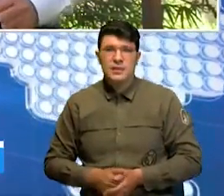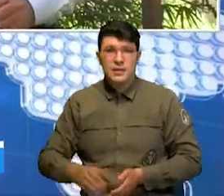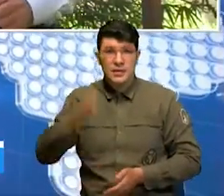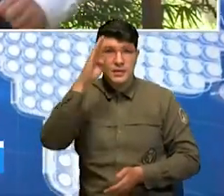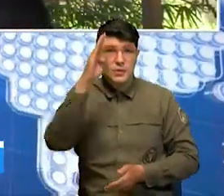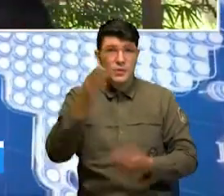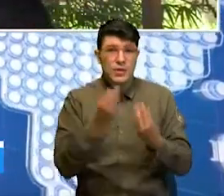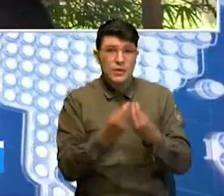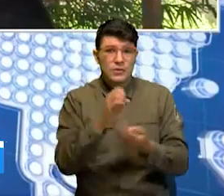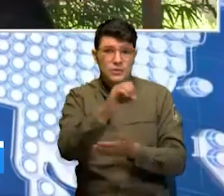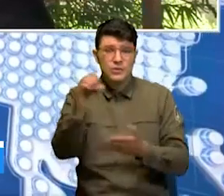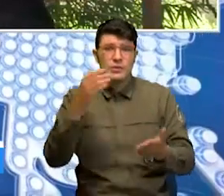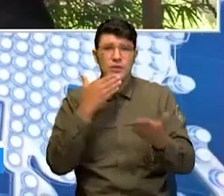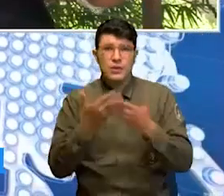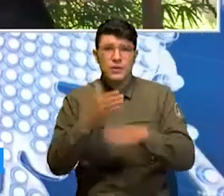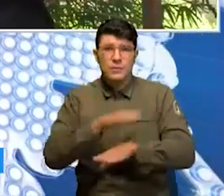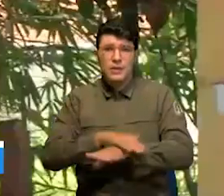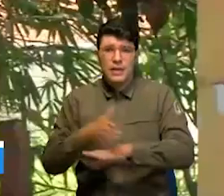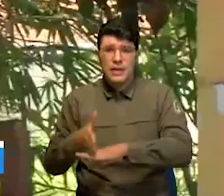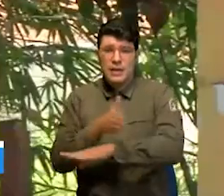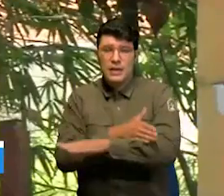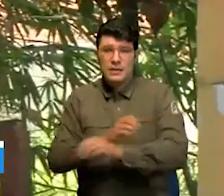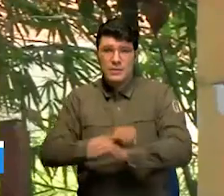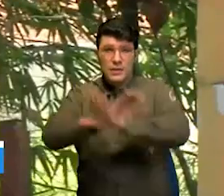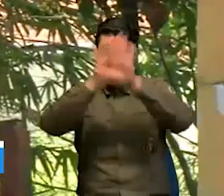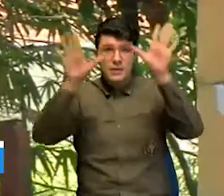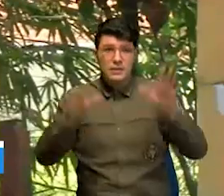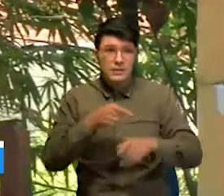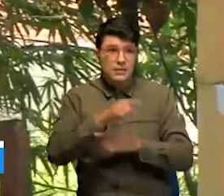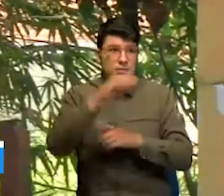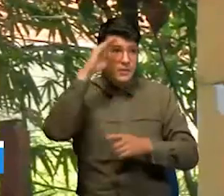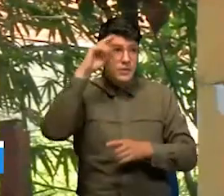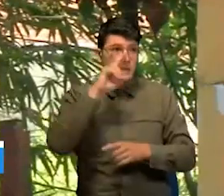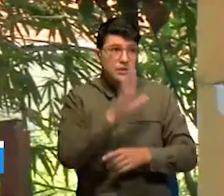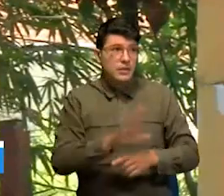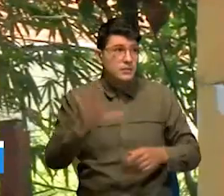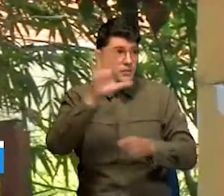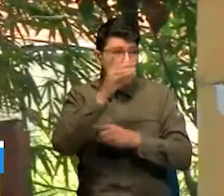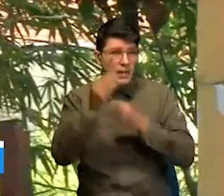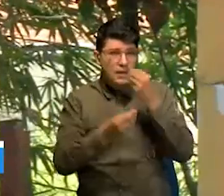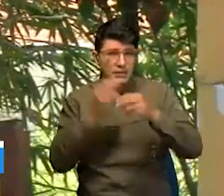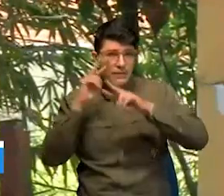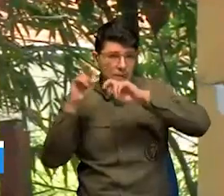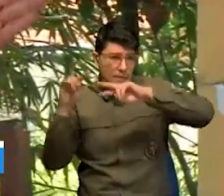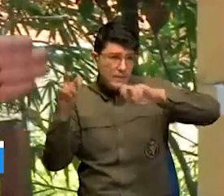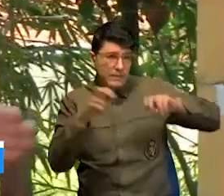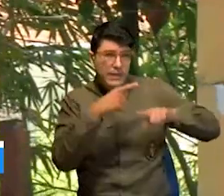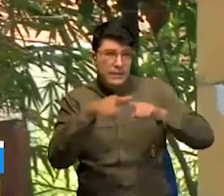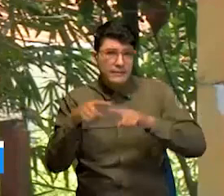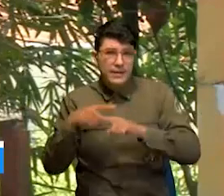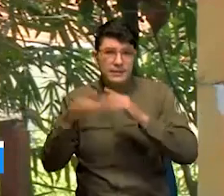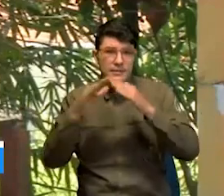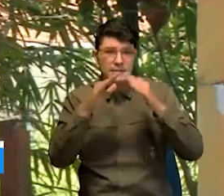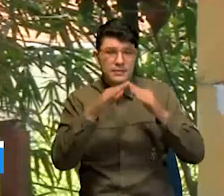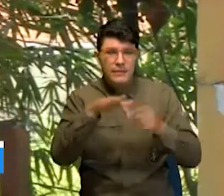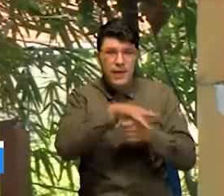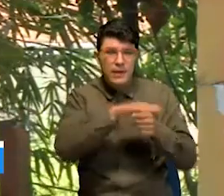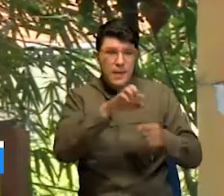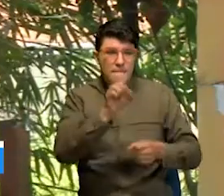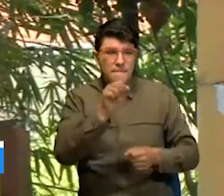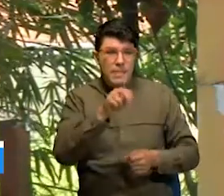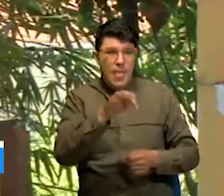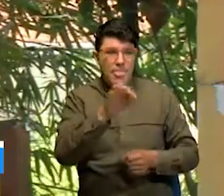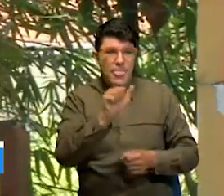compañero buenas tardes desde esta madrugada la policía realiza operativos en varias viviendas de los barrios el pantano y la joya